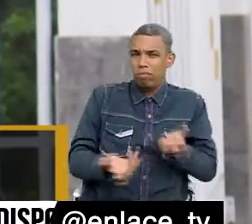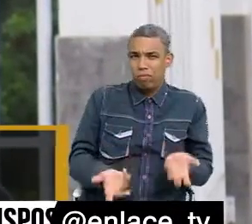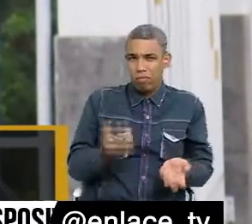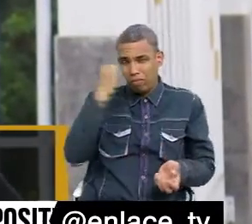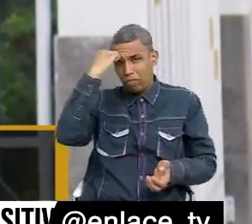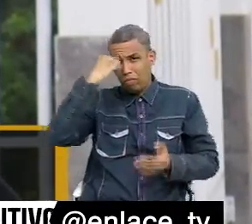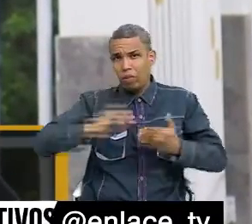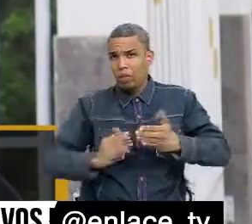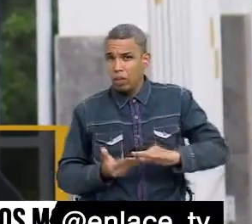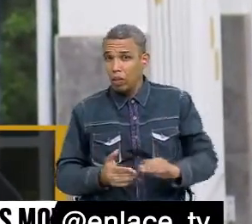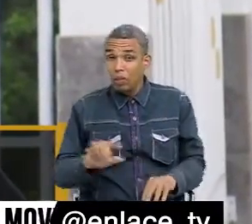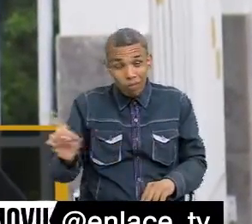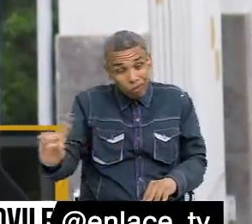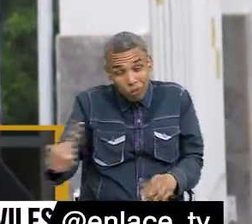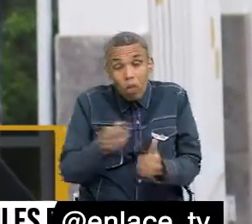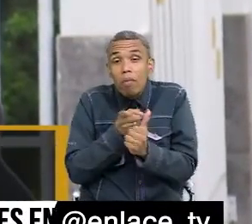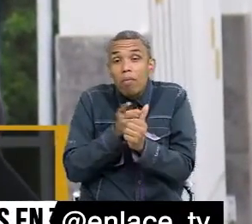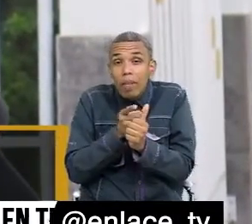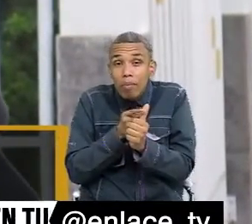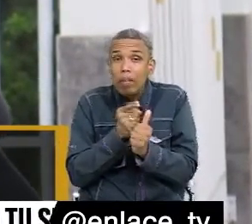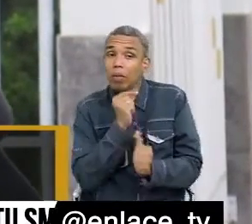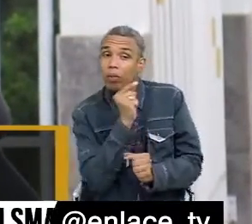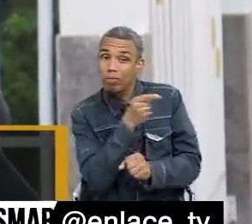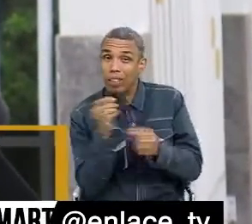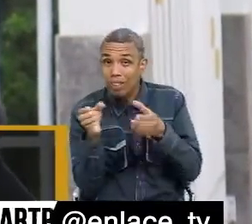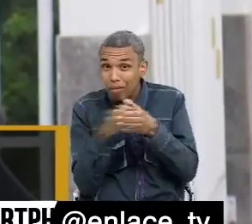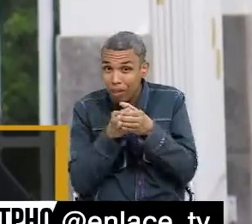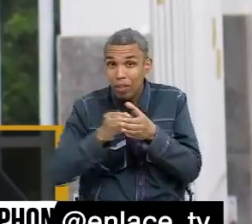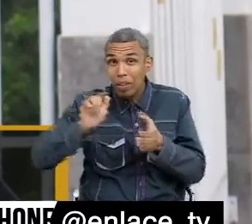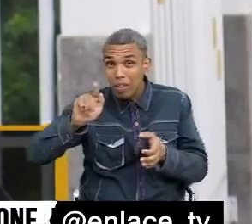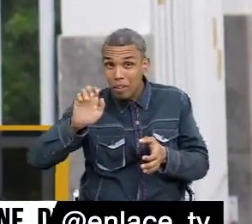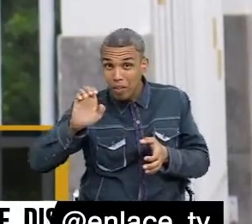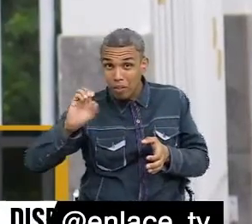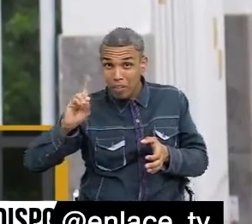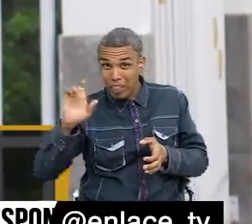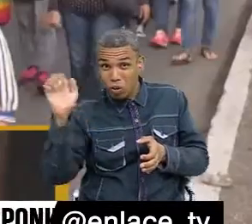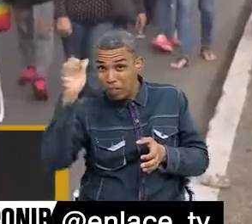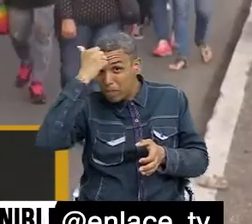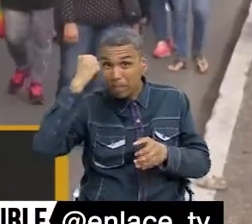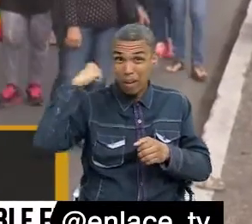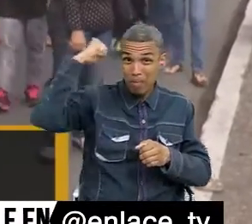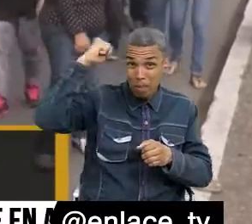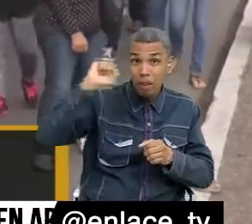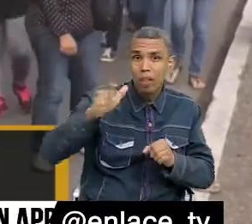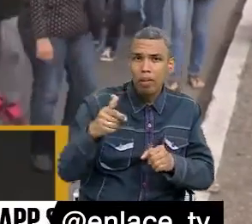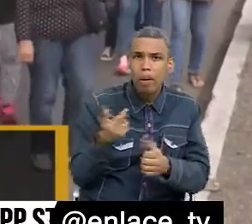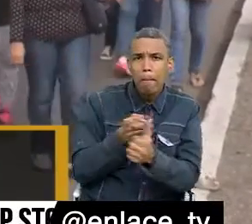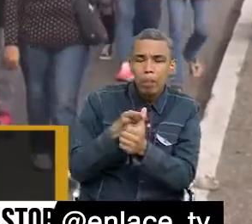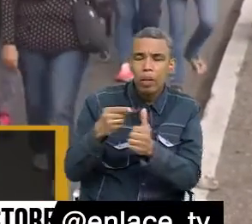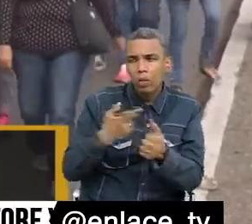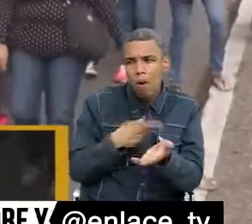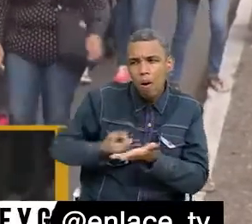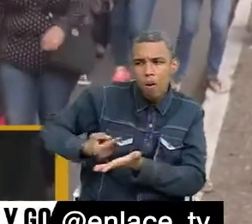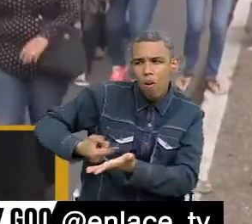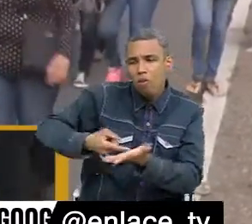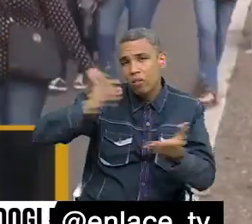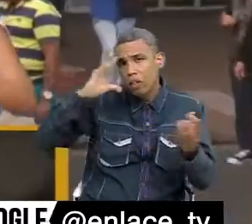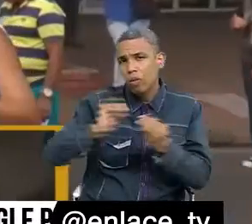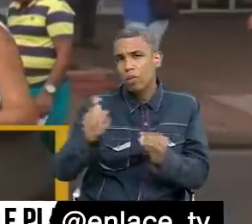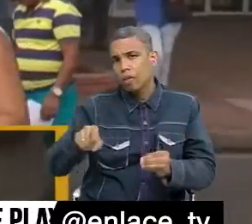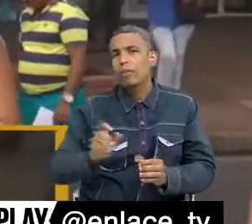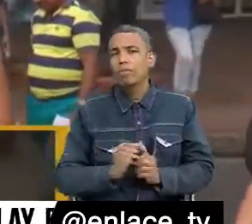por la FECODE y para mirar a ver por dónde es que debe ir direccionado eso. El próximo 7 de julio la federación definirá